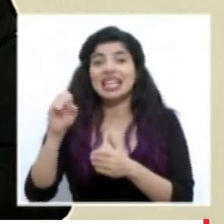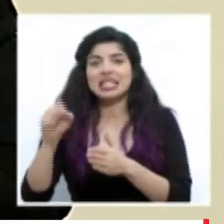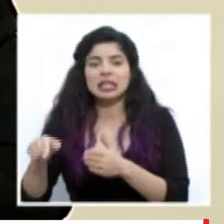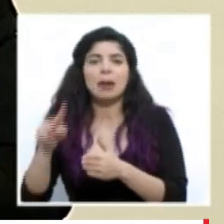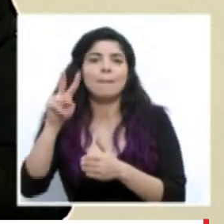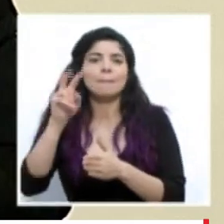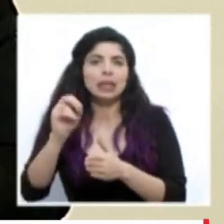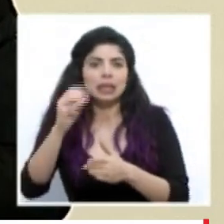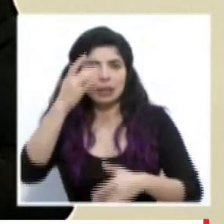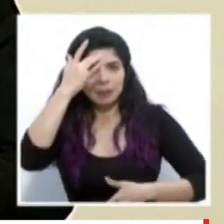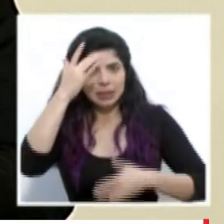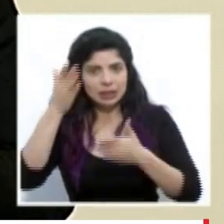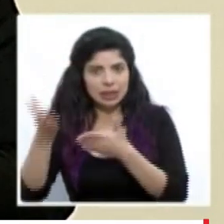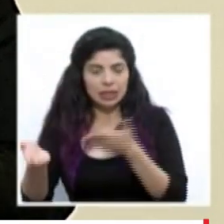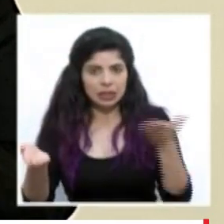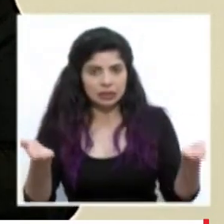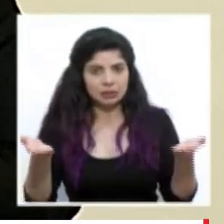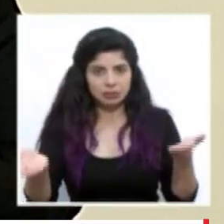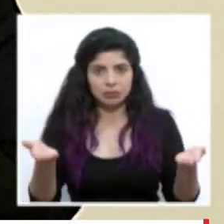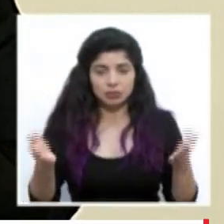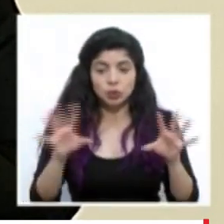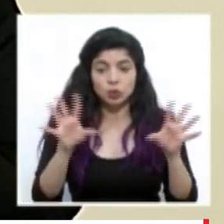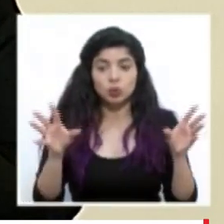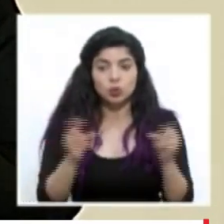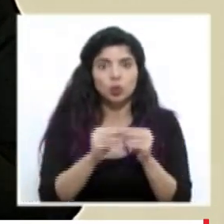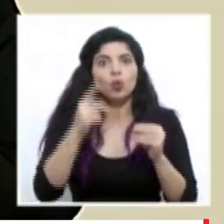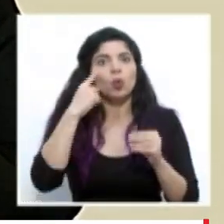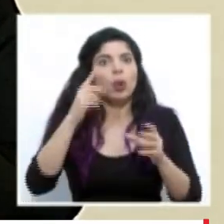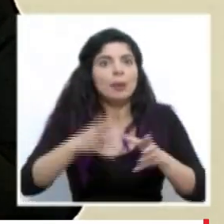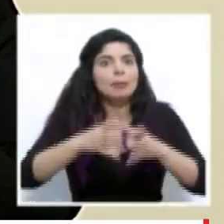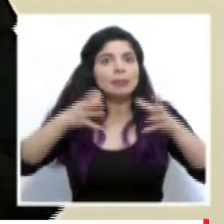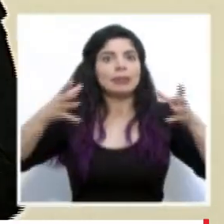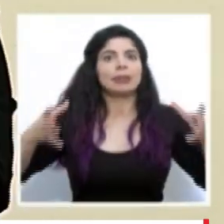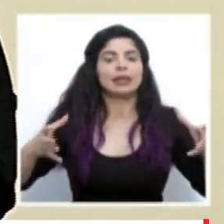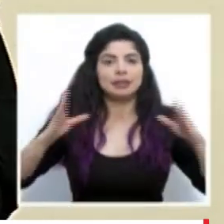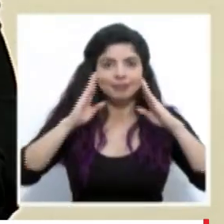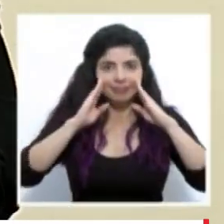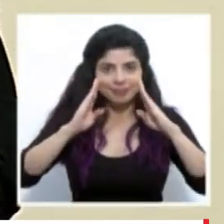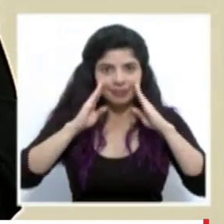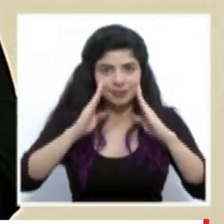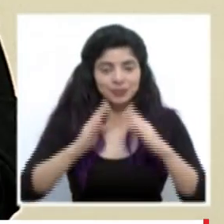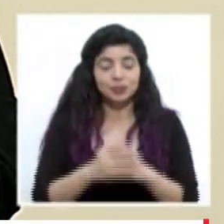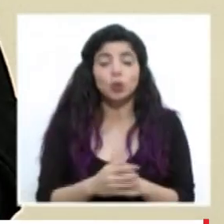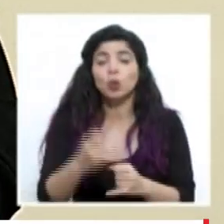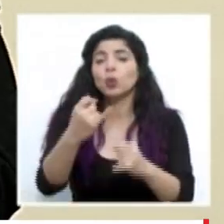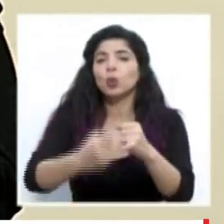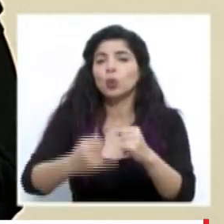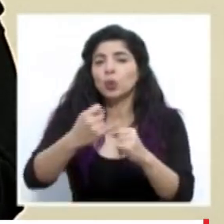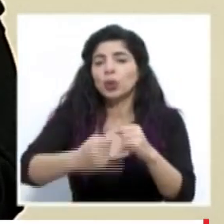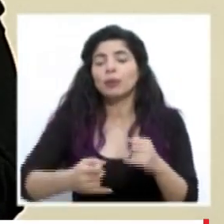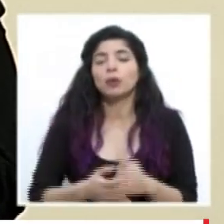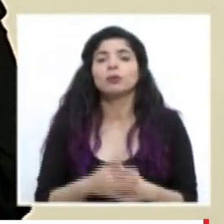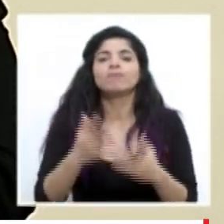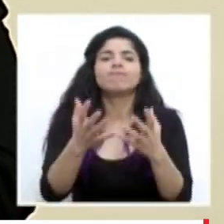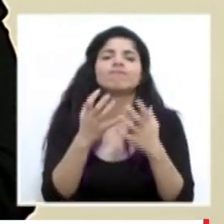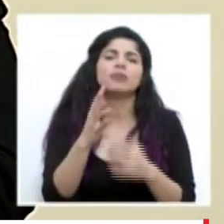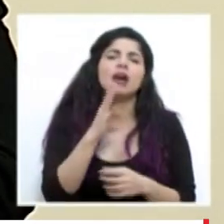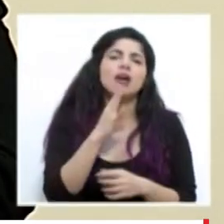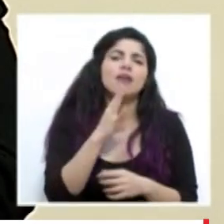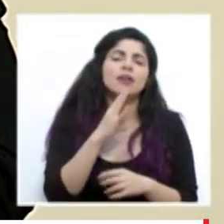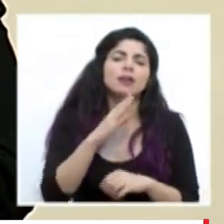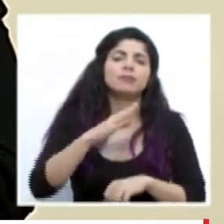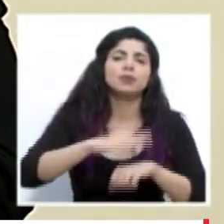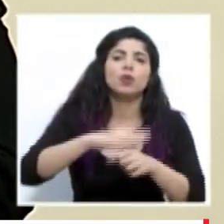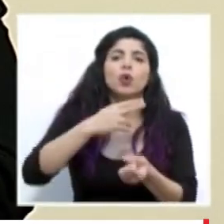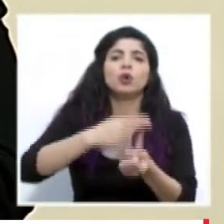cerca de 20 pacientes. Con eso logramos aumentar la capacidad instalada. Y por último, quería hablarles